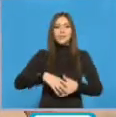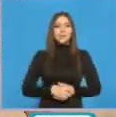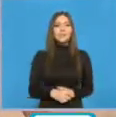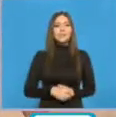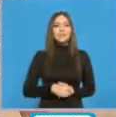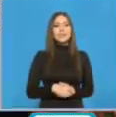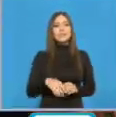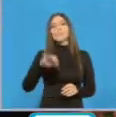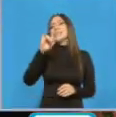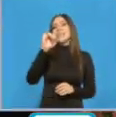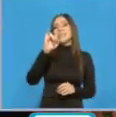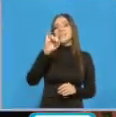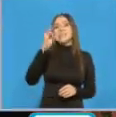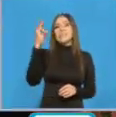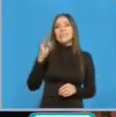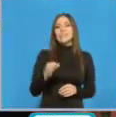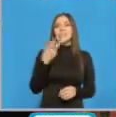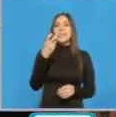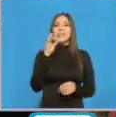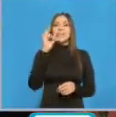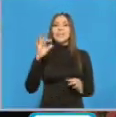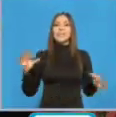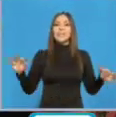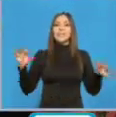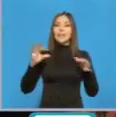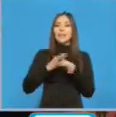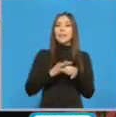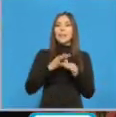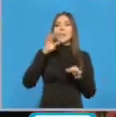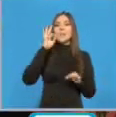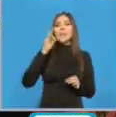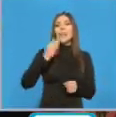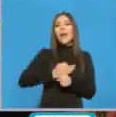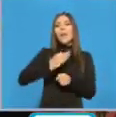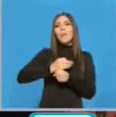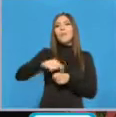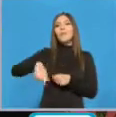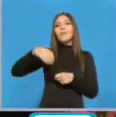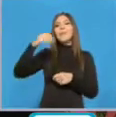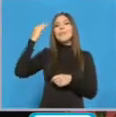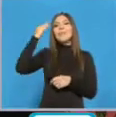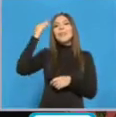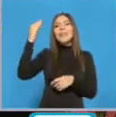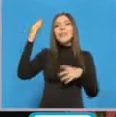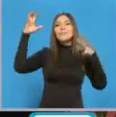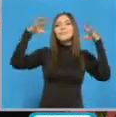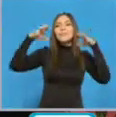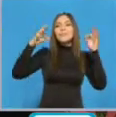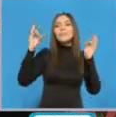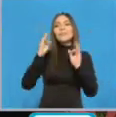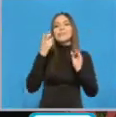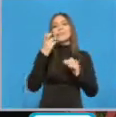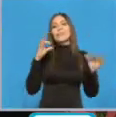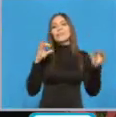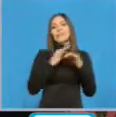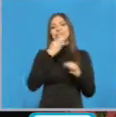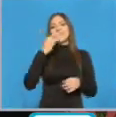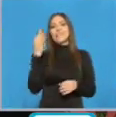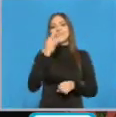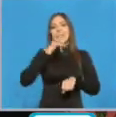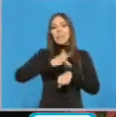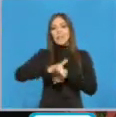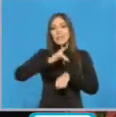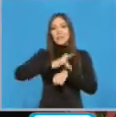¿Verdad? Con esta lluviecita, con Queda un muy té bien. negro, Ándale. queda muy bien. Buenos días, ¿cómo Buenos estás? días, bien, gracias a Lore? ustedes. ¿Qué Buenos tal? días, Bien.